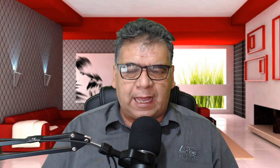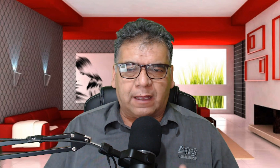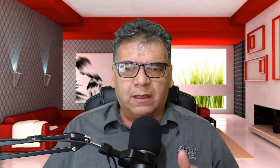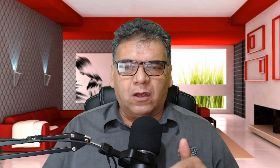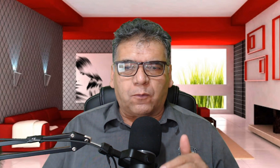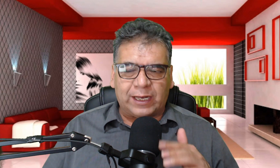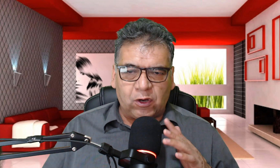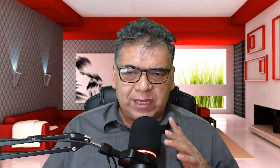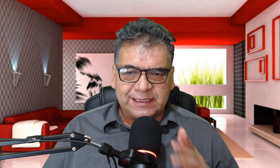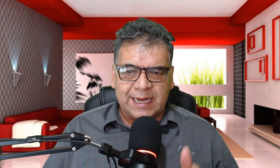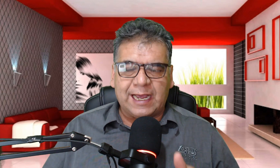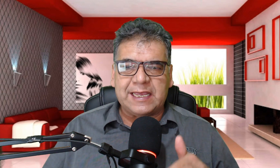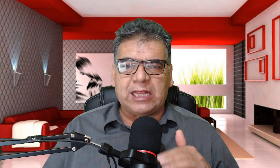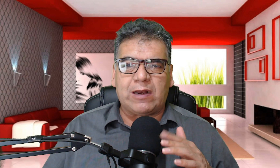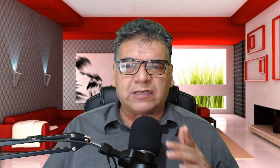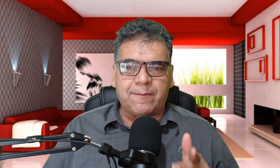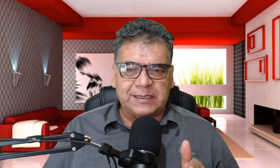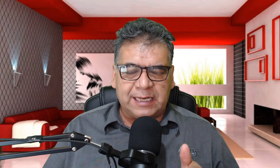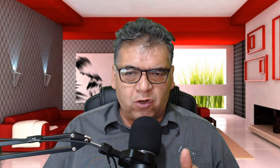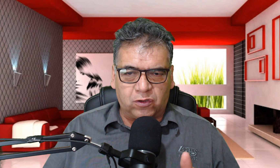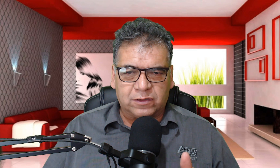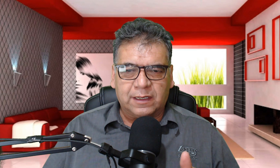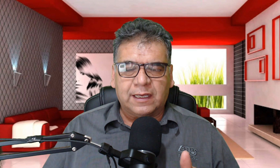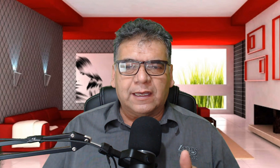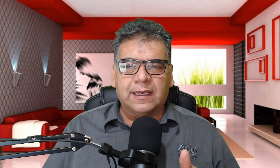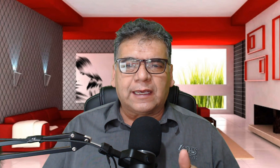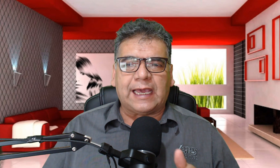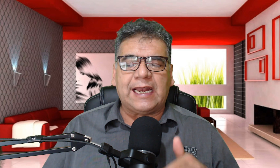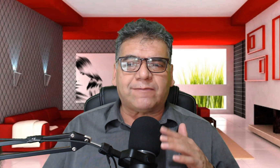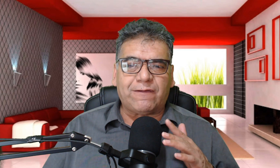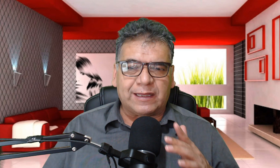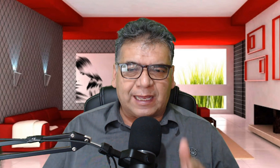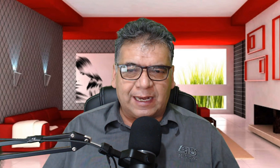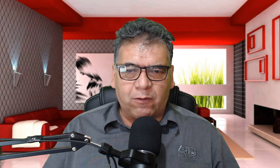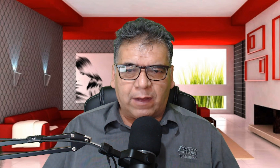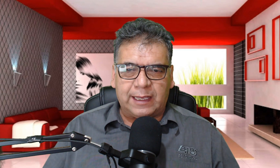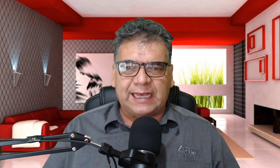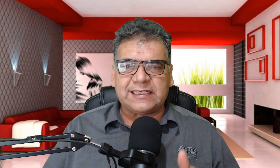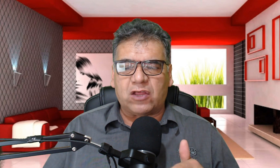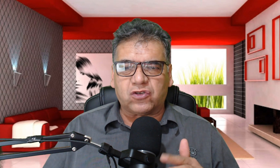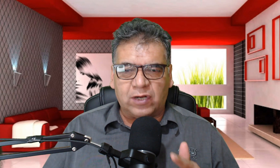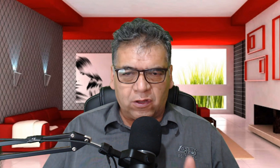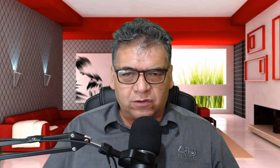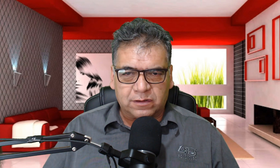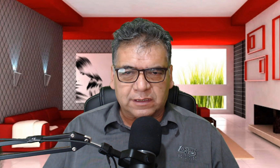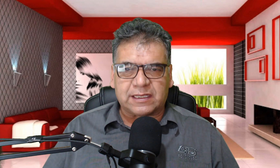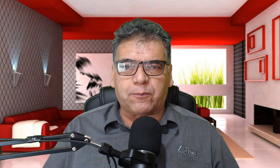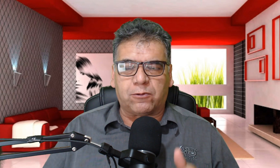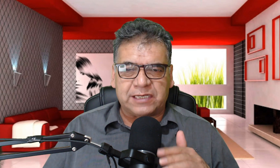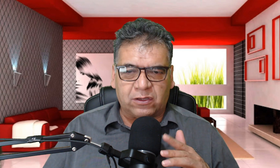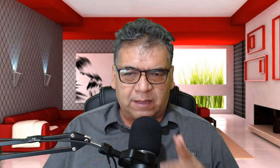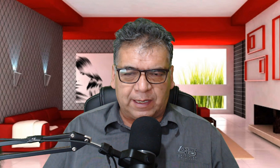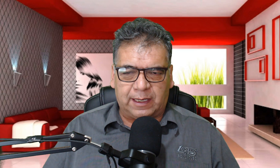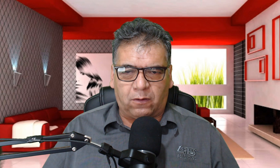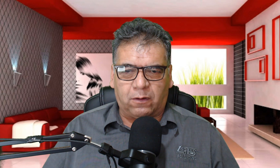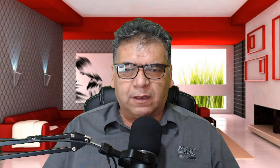Boquilla, porque hoy están engañando a los campesinos que les va a faltar el agua y que Estados Unidos se está